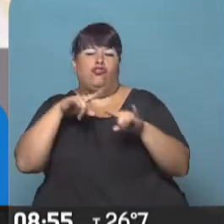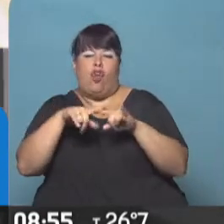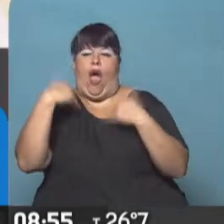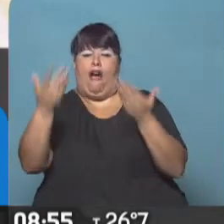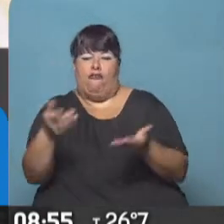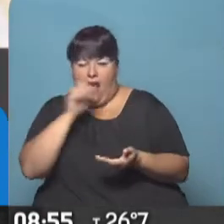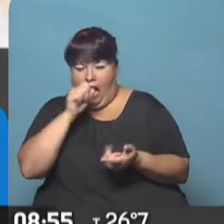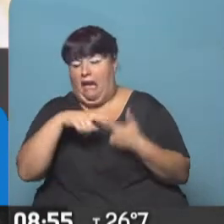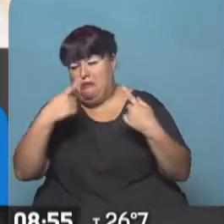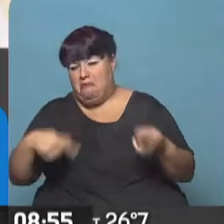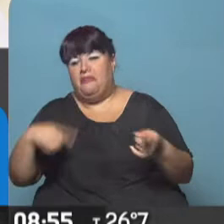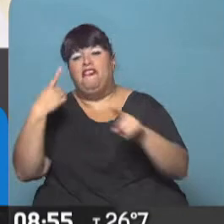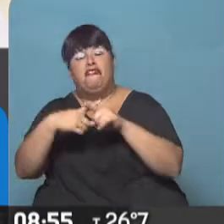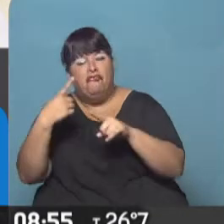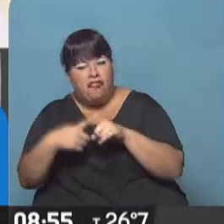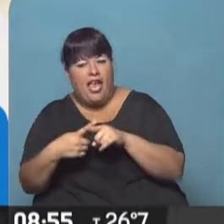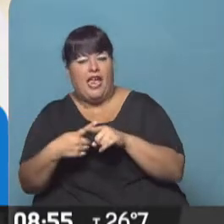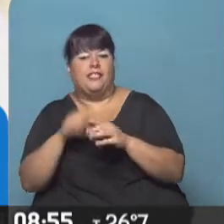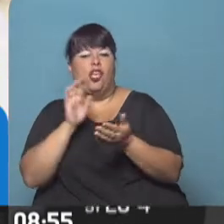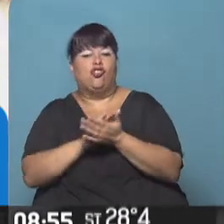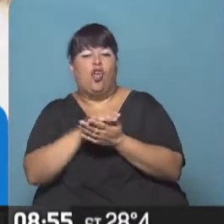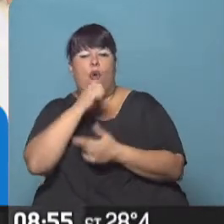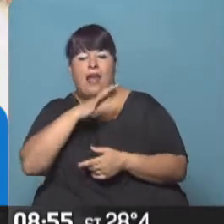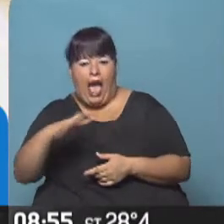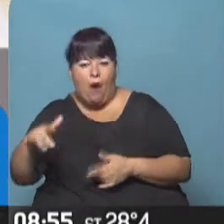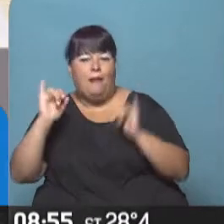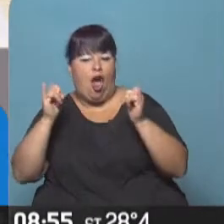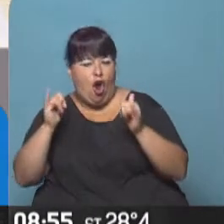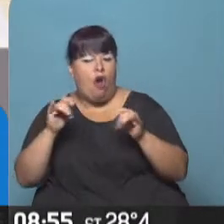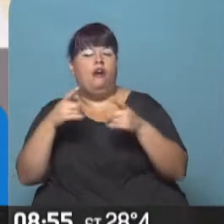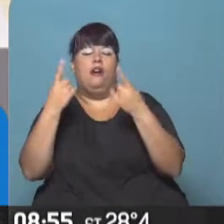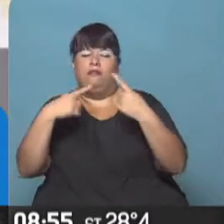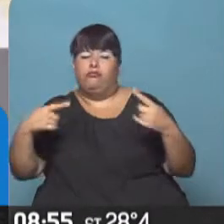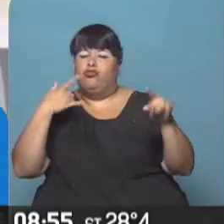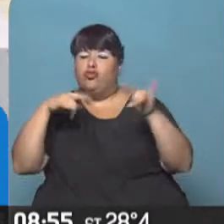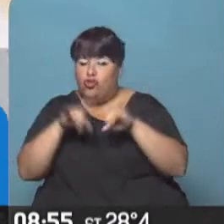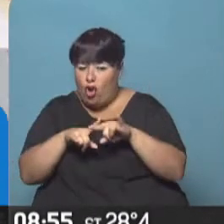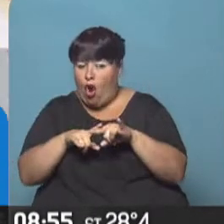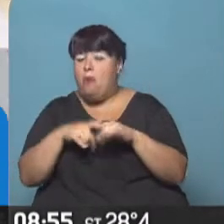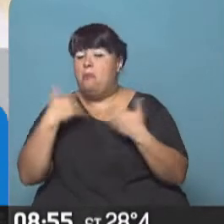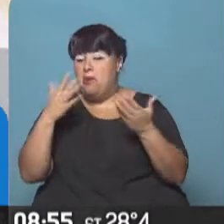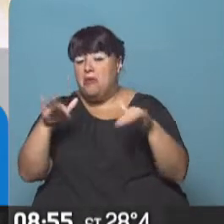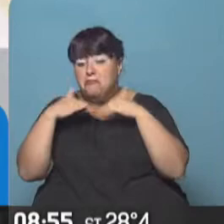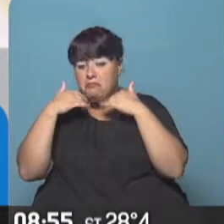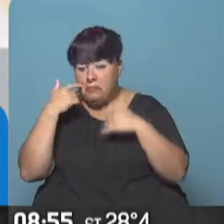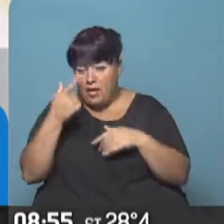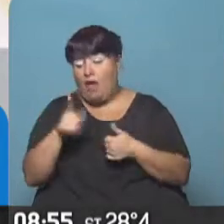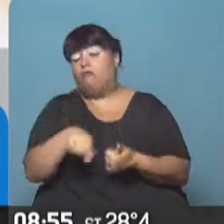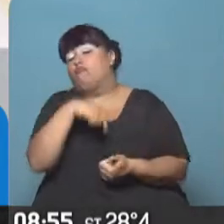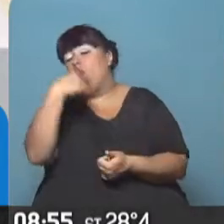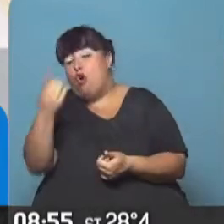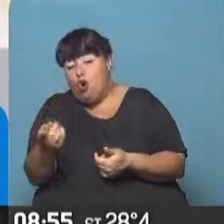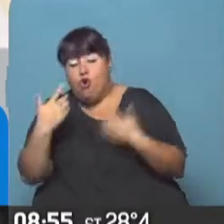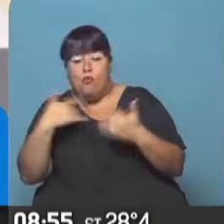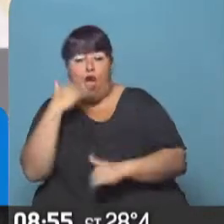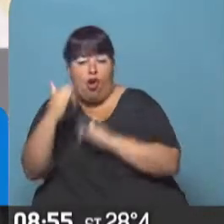también muchas fiestas que se dan en torno a la laguna para los más jóvenes bueno muchos espectáculos que se pueden disfrutar así otra de las que podemos